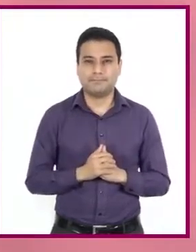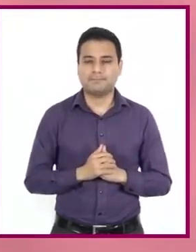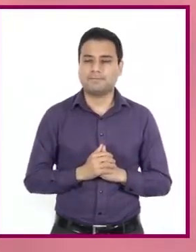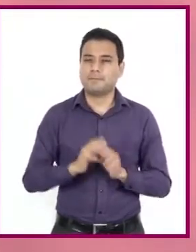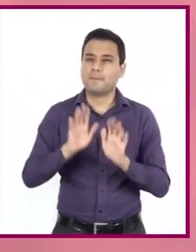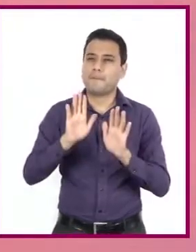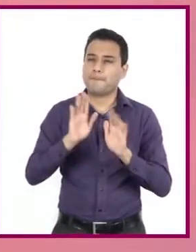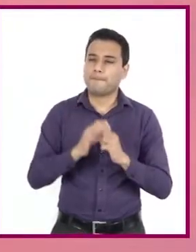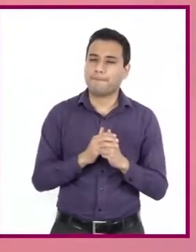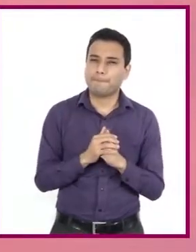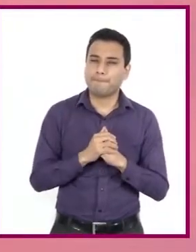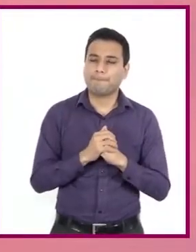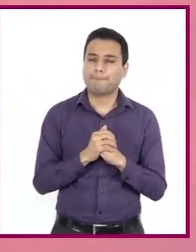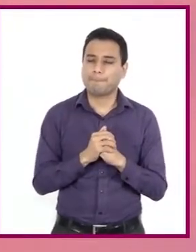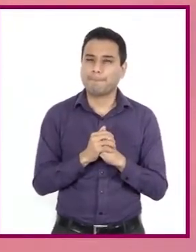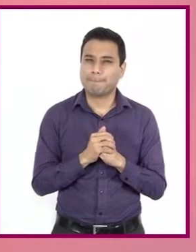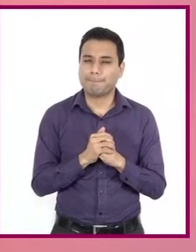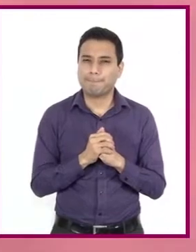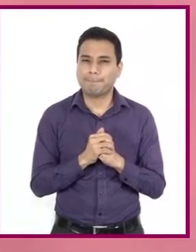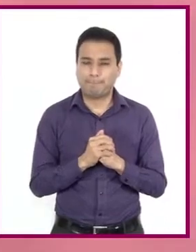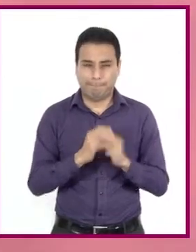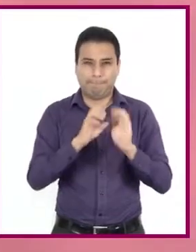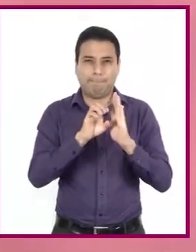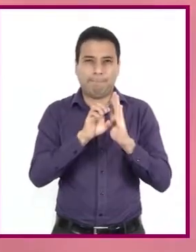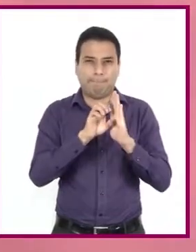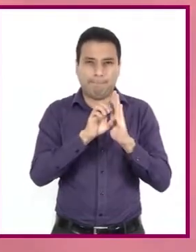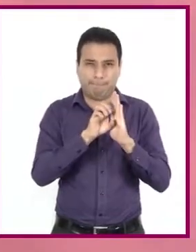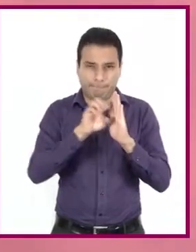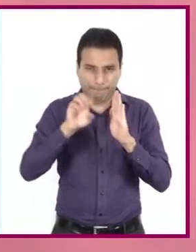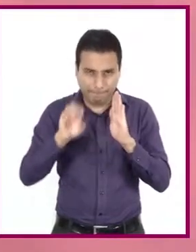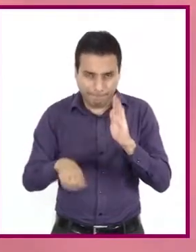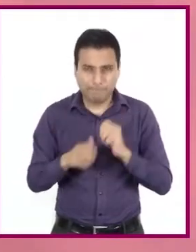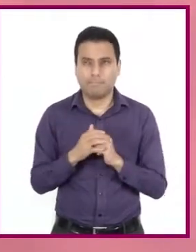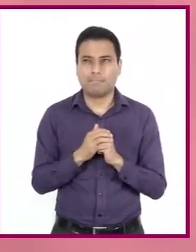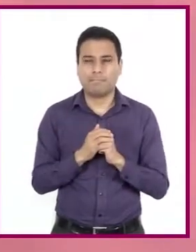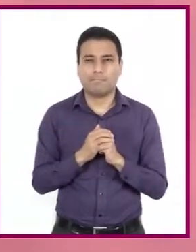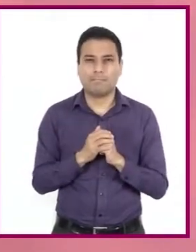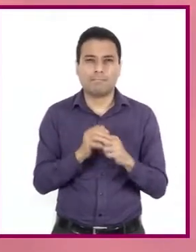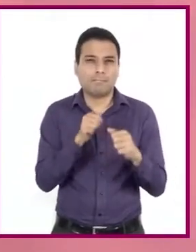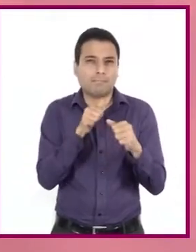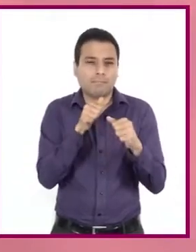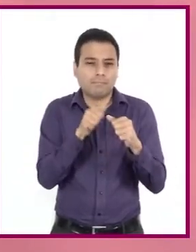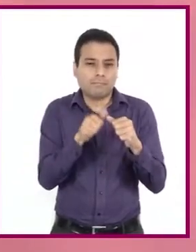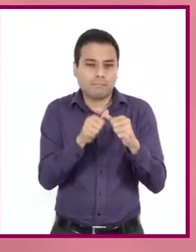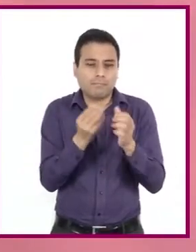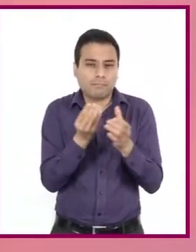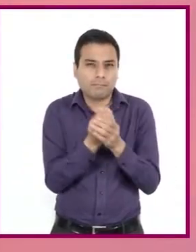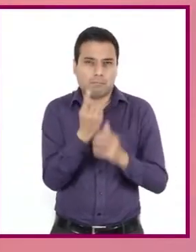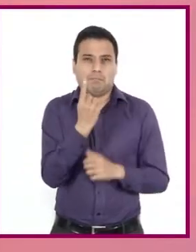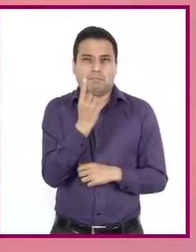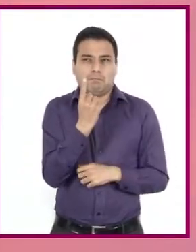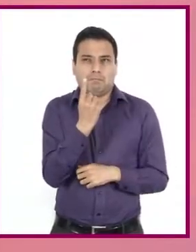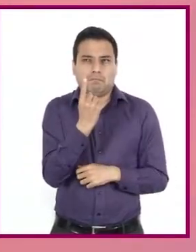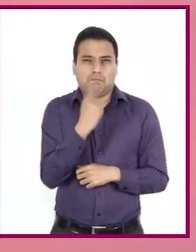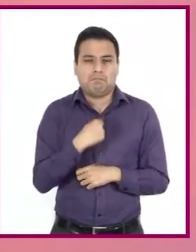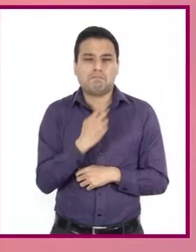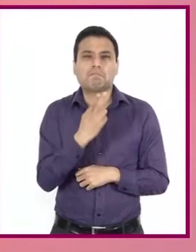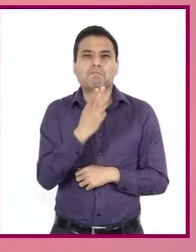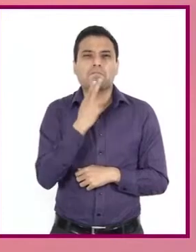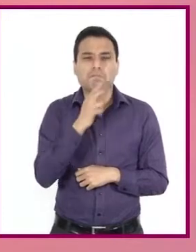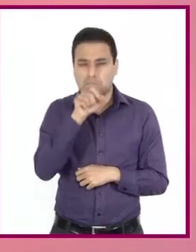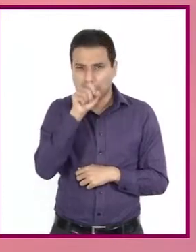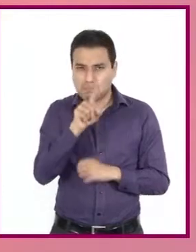Profesora, ahora bien, ¿qué pasa si solo se usa un tipo de letra en un poema visual? Ah,